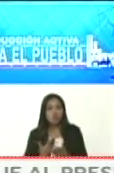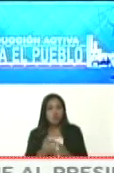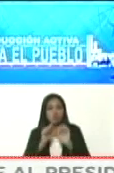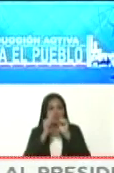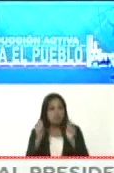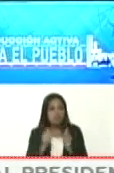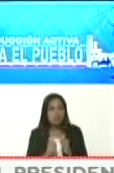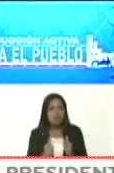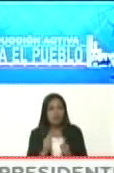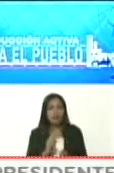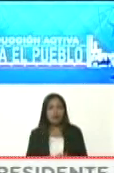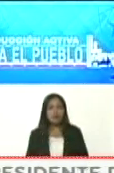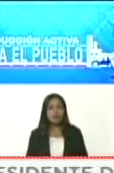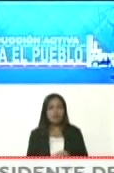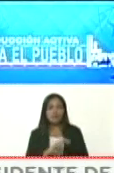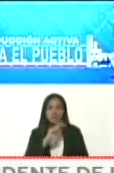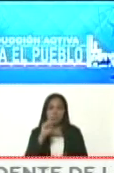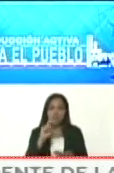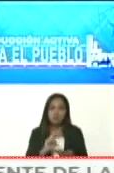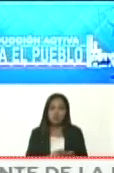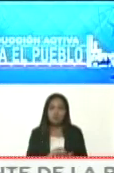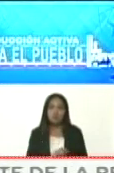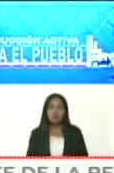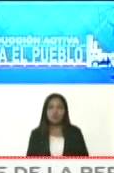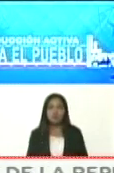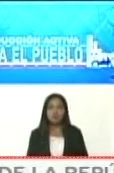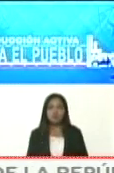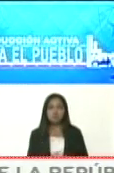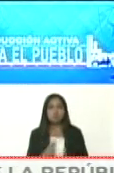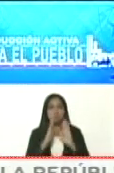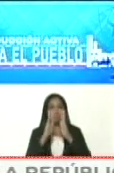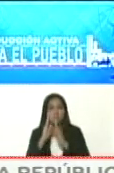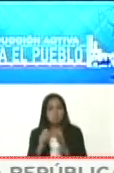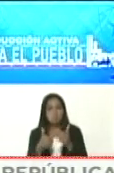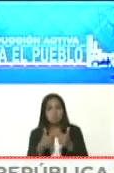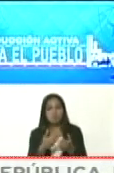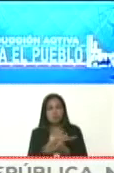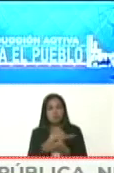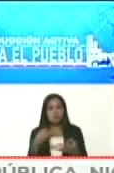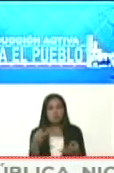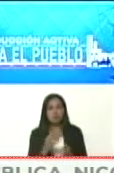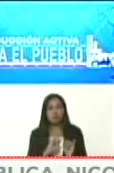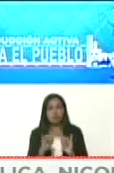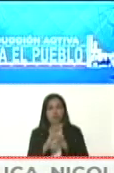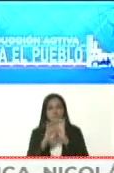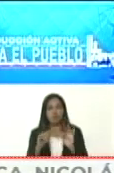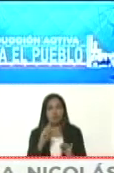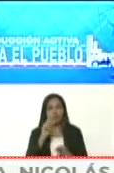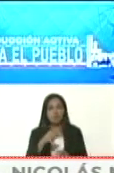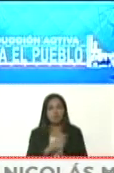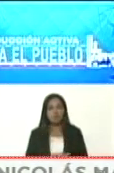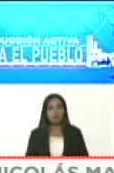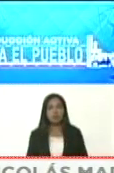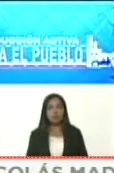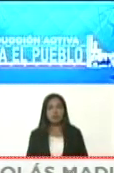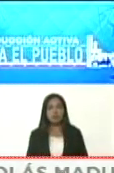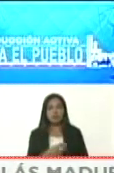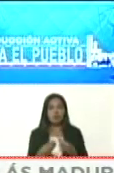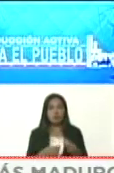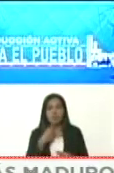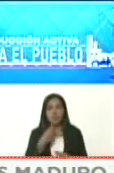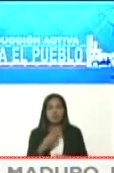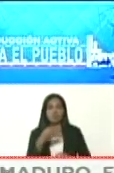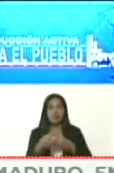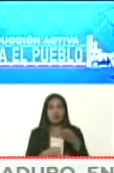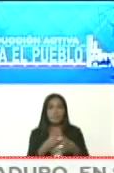sistema nacional bien organizado de, ¿cómo es que lo llaman? Reciclaje.